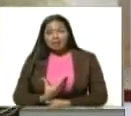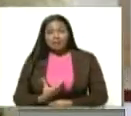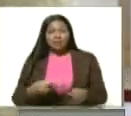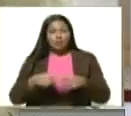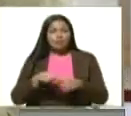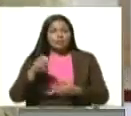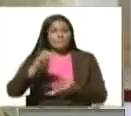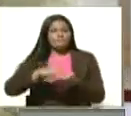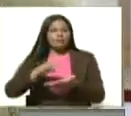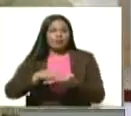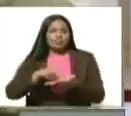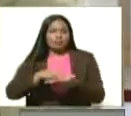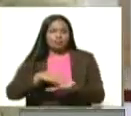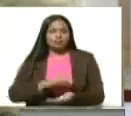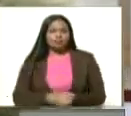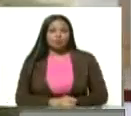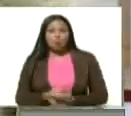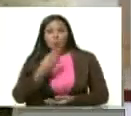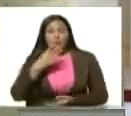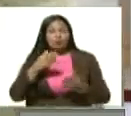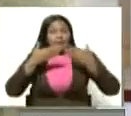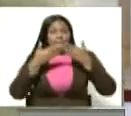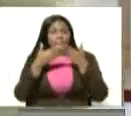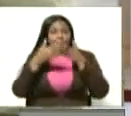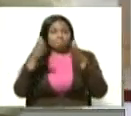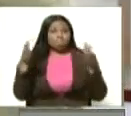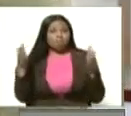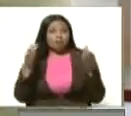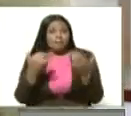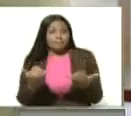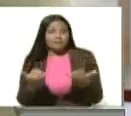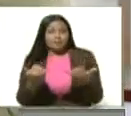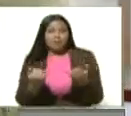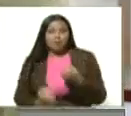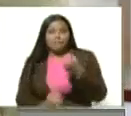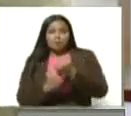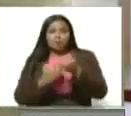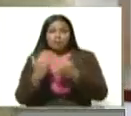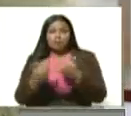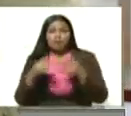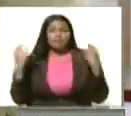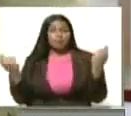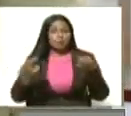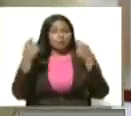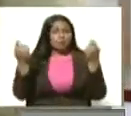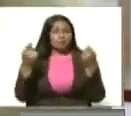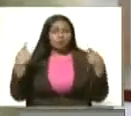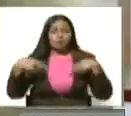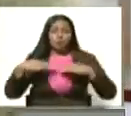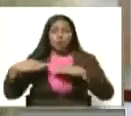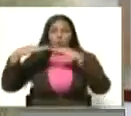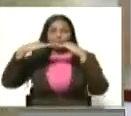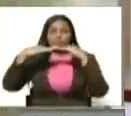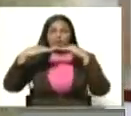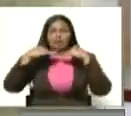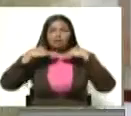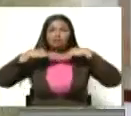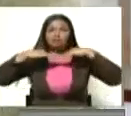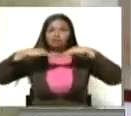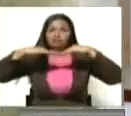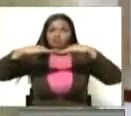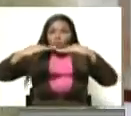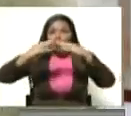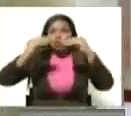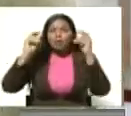de este hermoso Estado, bueno, se están aperturando, respaldando, apoyando y promoviendo la igualdad, la equidad en cuanto a